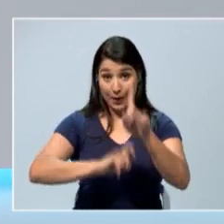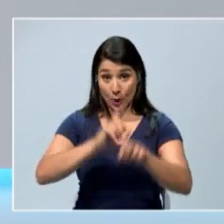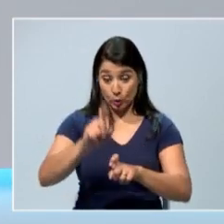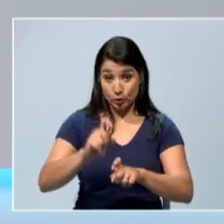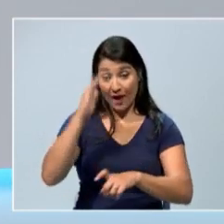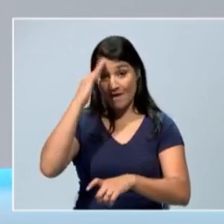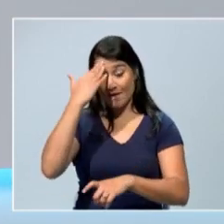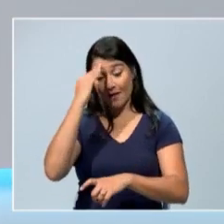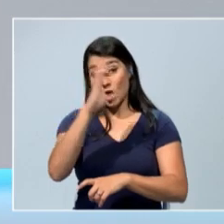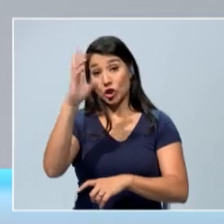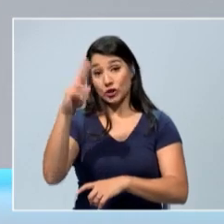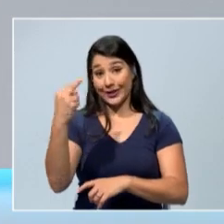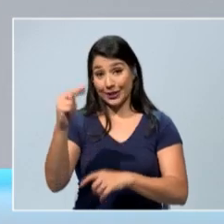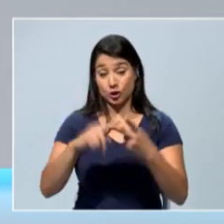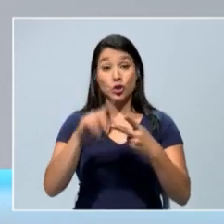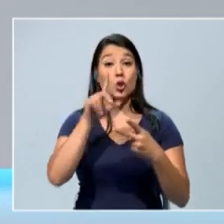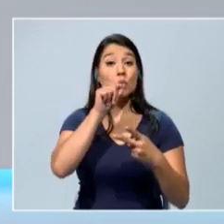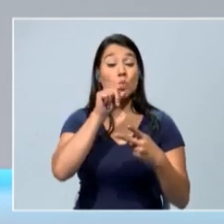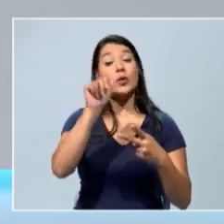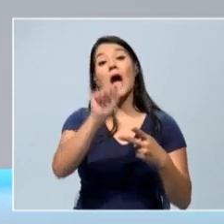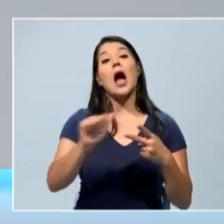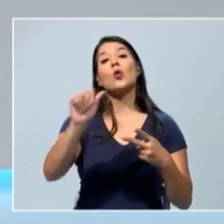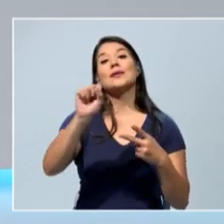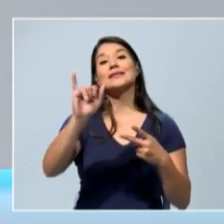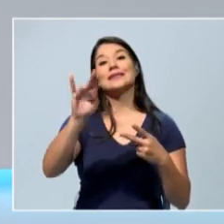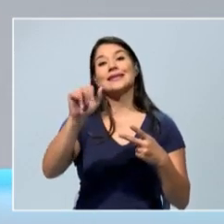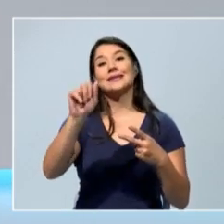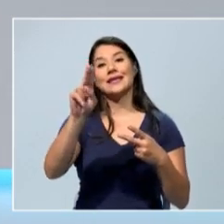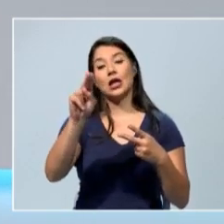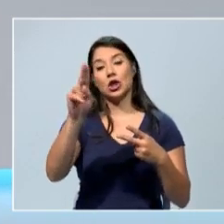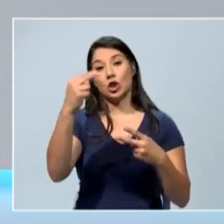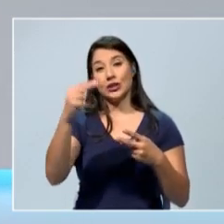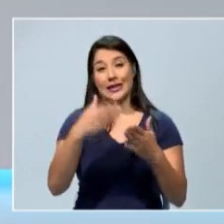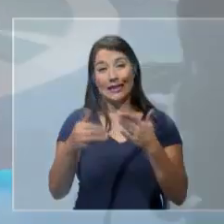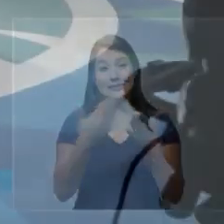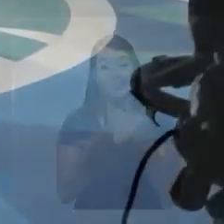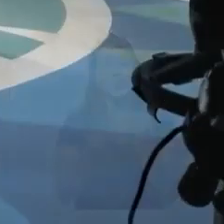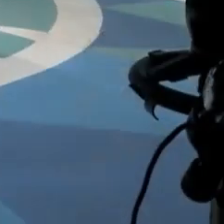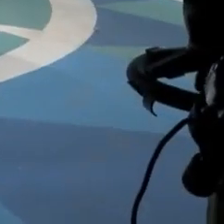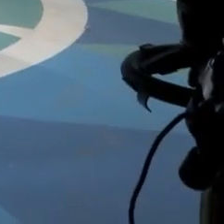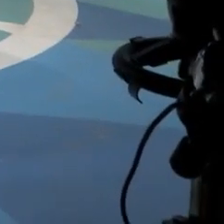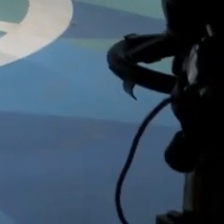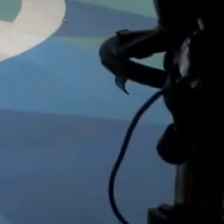Facebook Costa Rica Noticias y Twitter @CINAR Noticias. Ya casi nos vemos. Buenas noches.